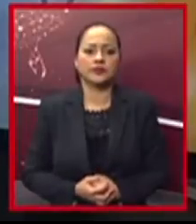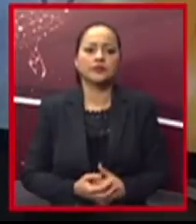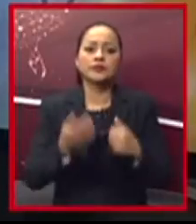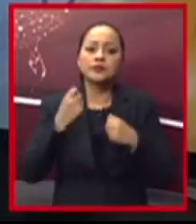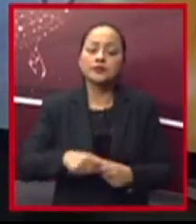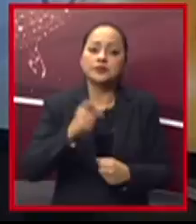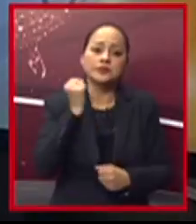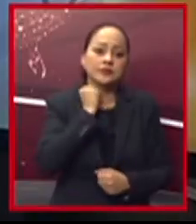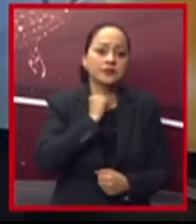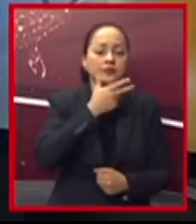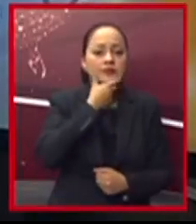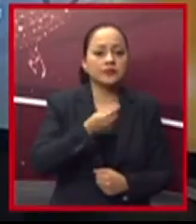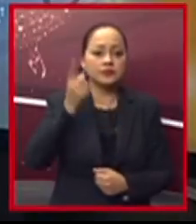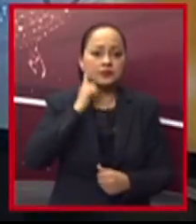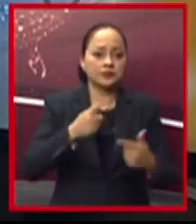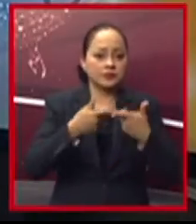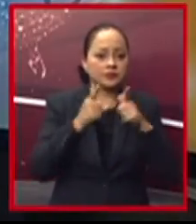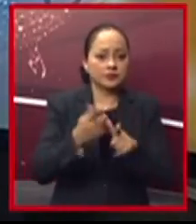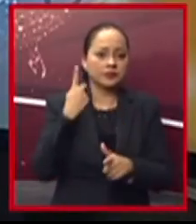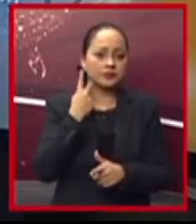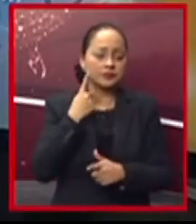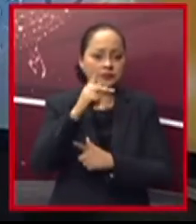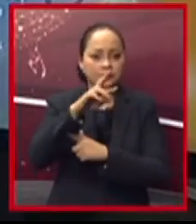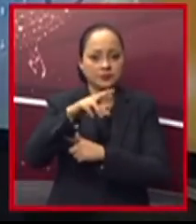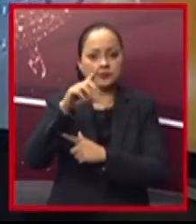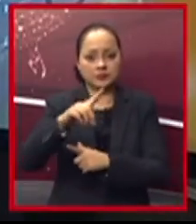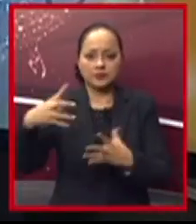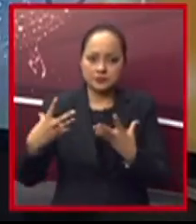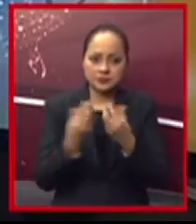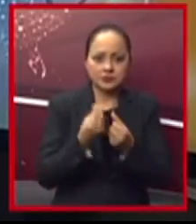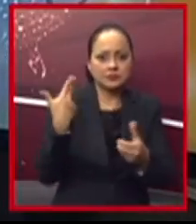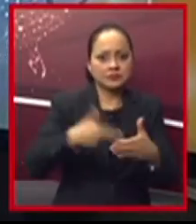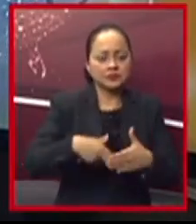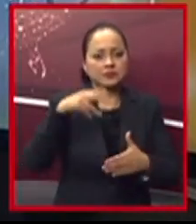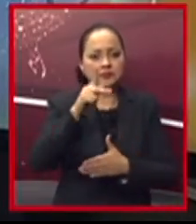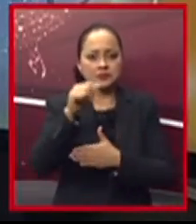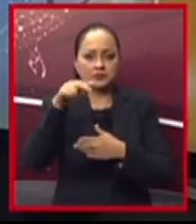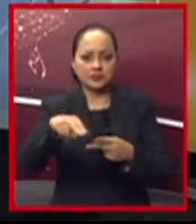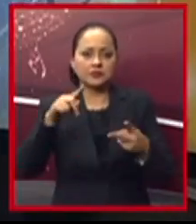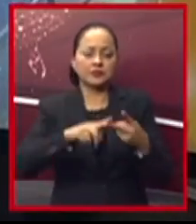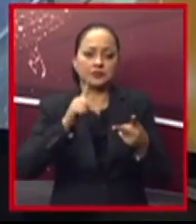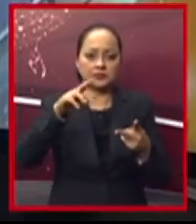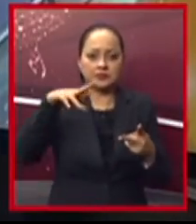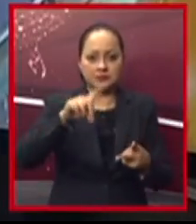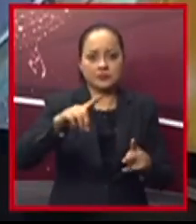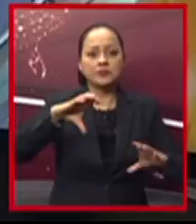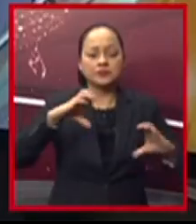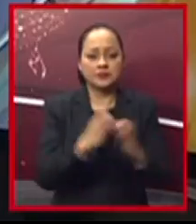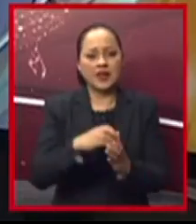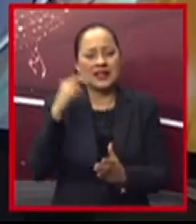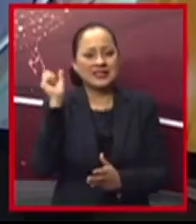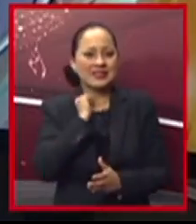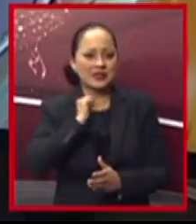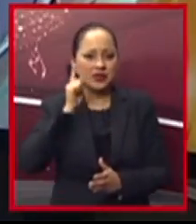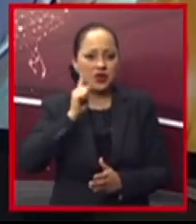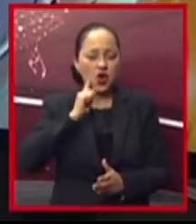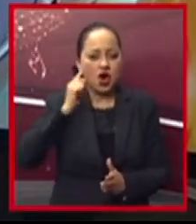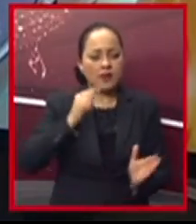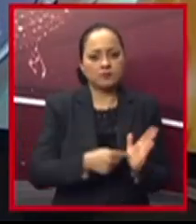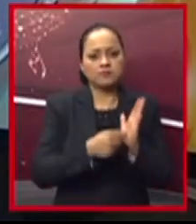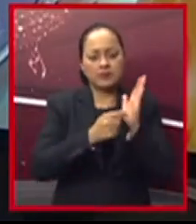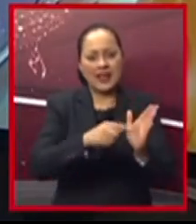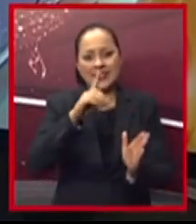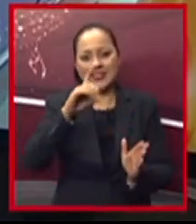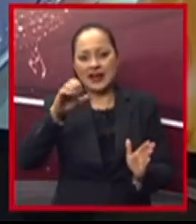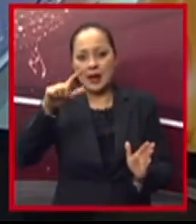A nombre de senadoras y senadores del PRD y suscrita por diputados del PAN y el PRD, la senadora Angélica de la Peña Gómez presentó un punto de acuerdo por el que